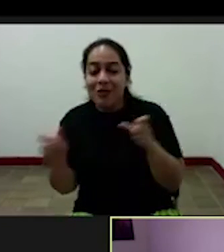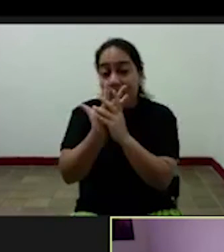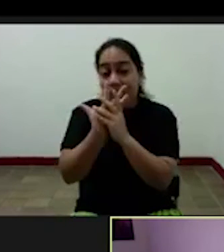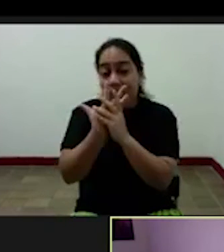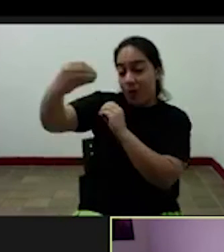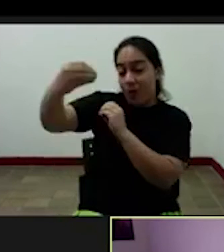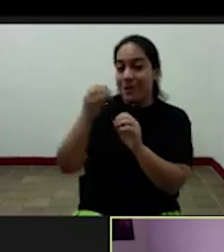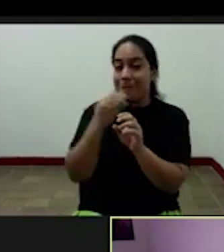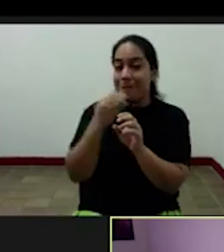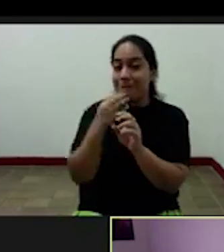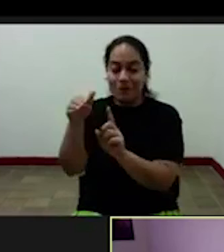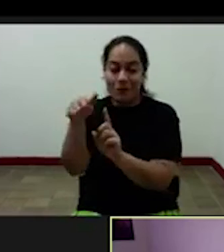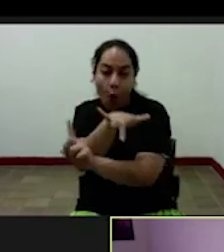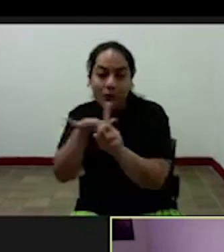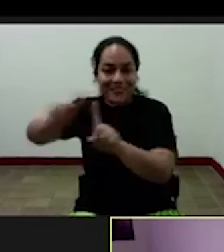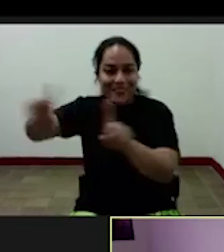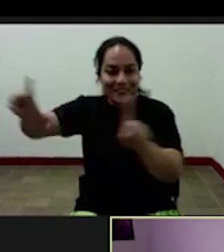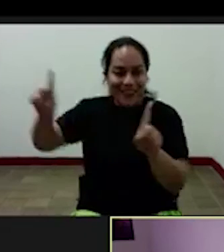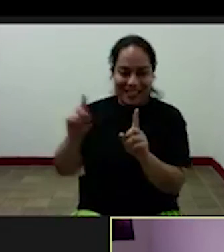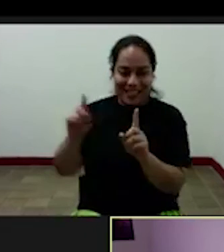esta pasión.